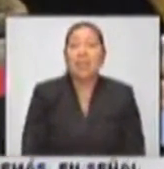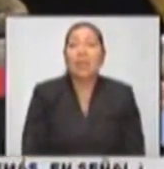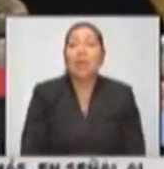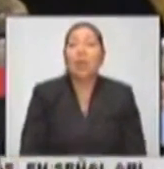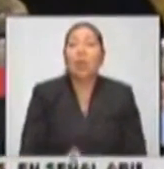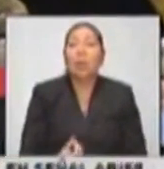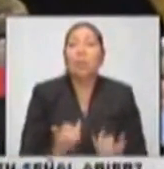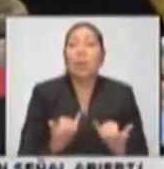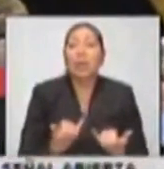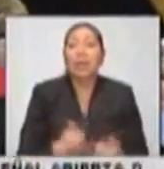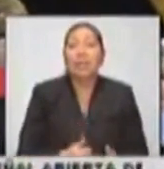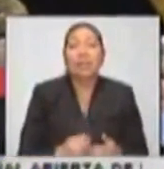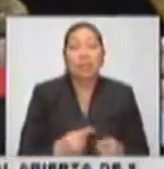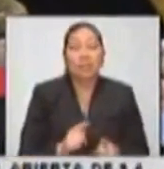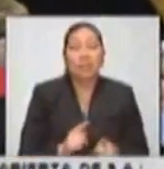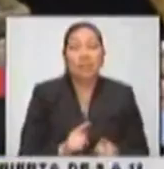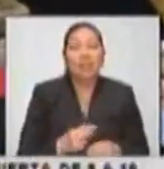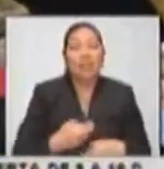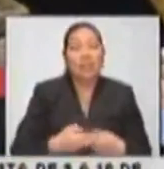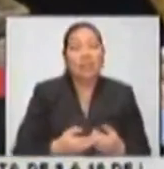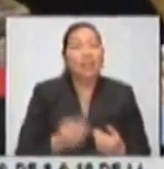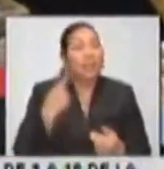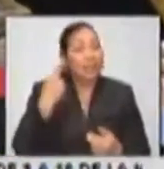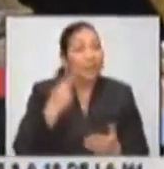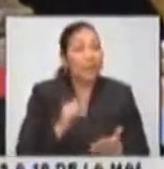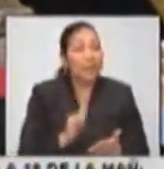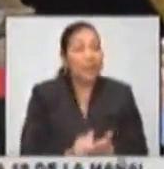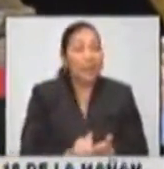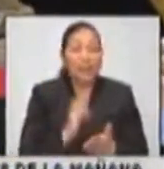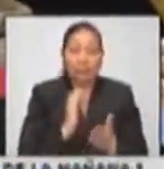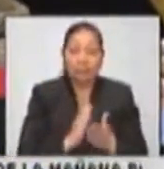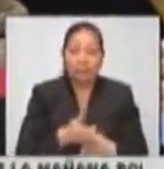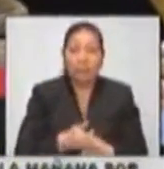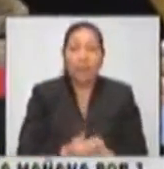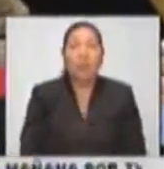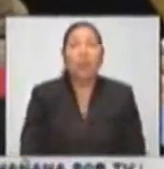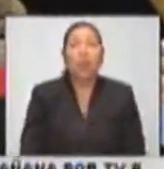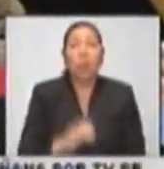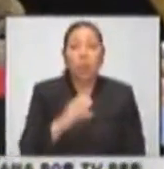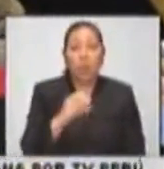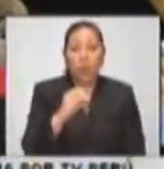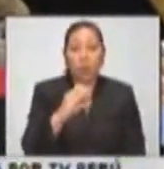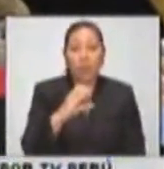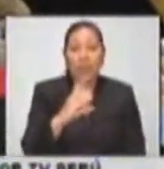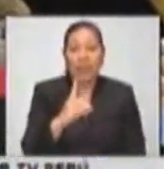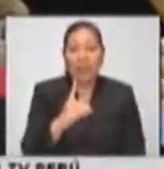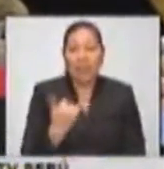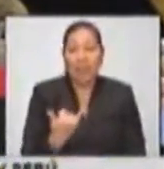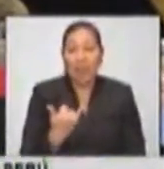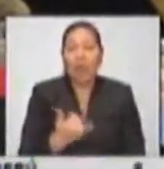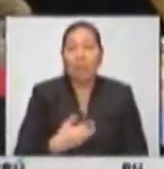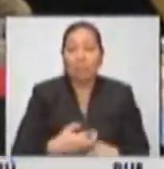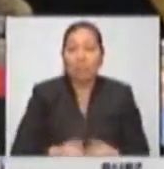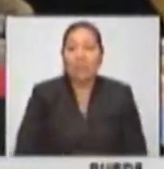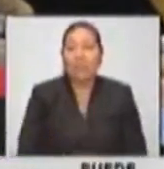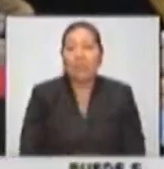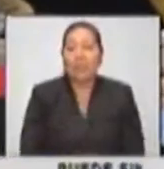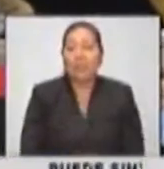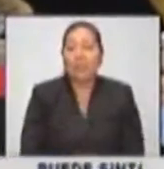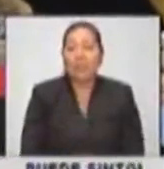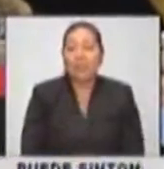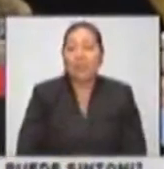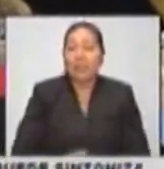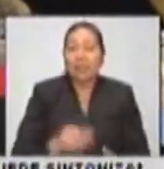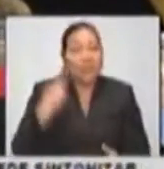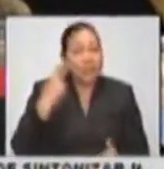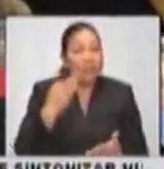cómo eso permite que ese proceso de reflexión en el que está entrando la OCDE, que es el proceso en que están ahora, están en este proceso, es lo que llaman un